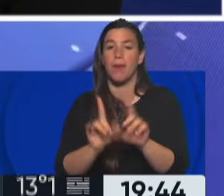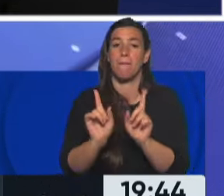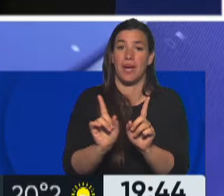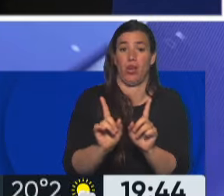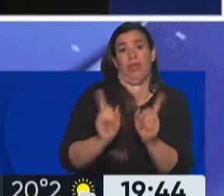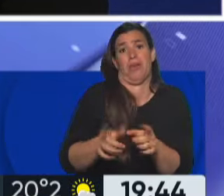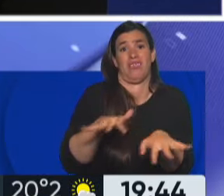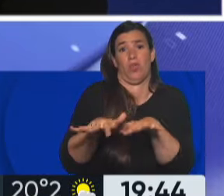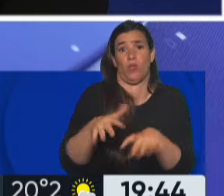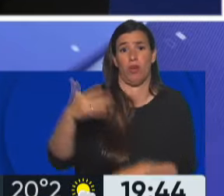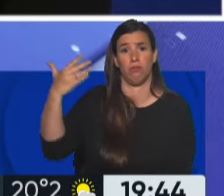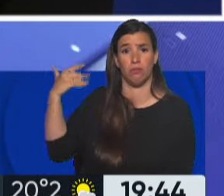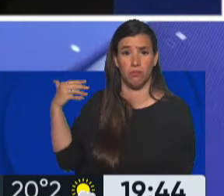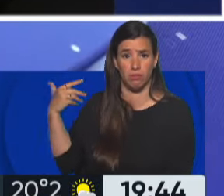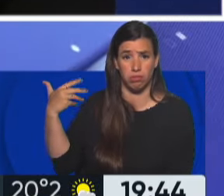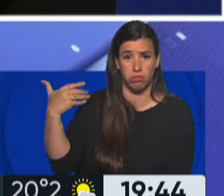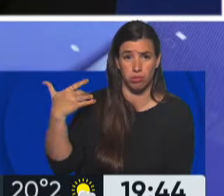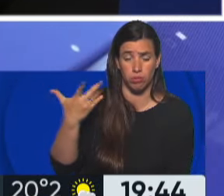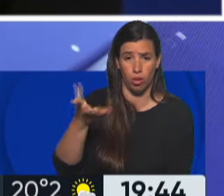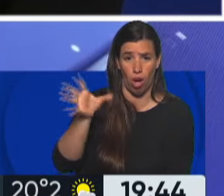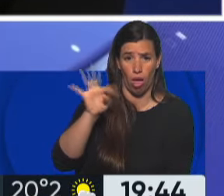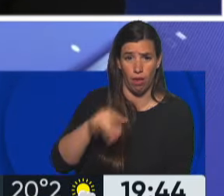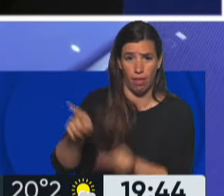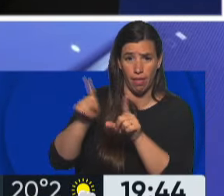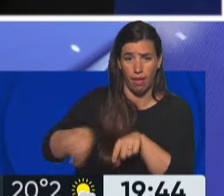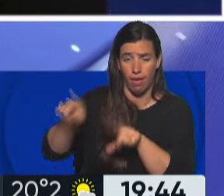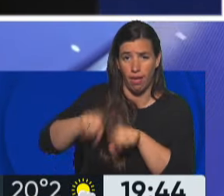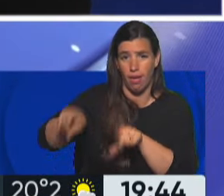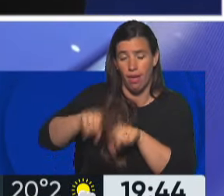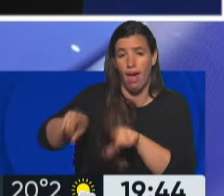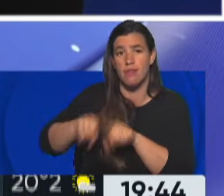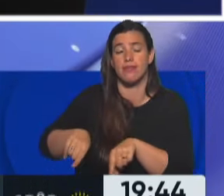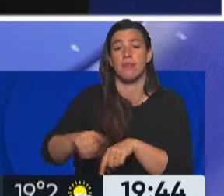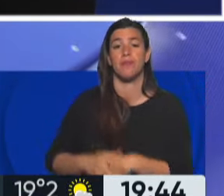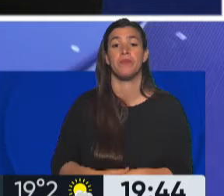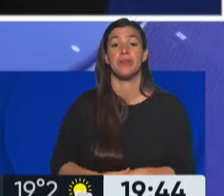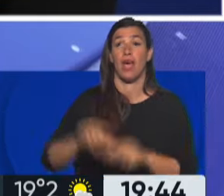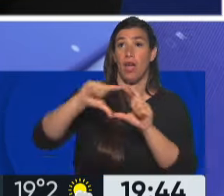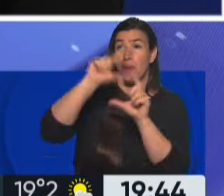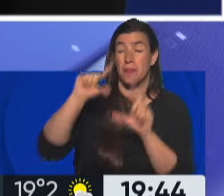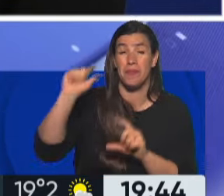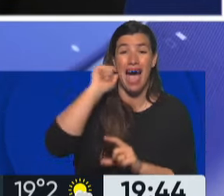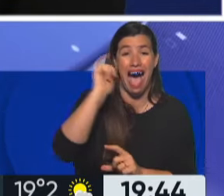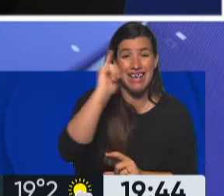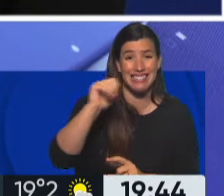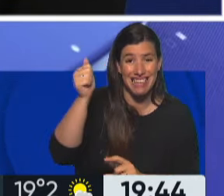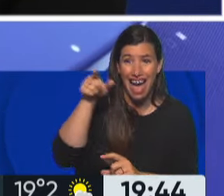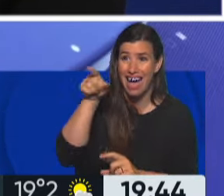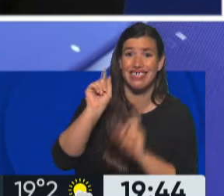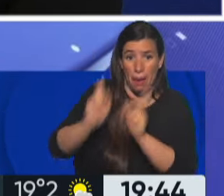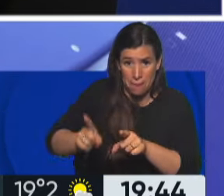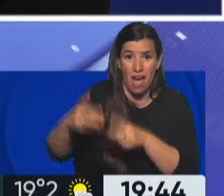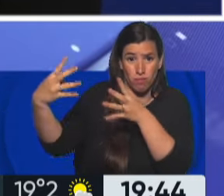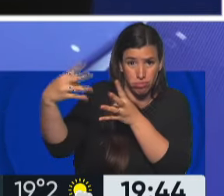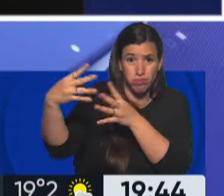que prácticamente se repite día a día. Continúan también los ataques en la franja de Gaza y recordemos que hace apenas